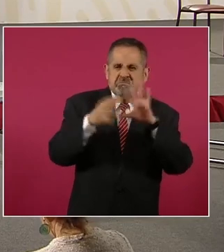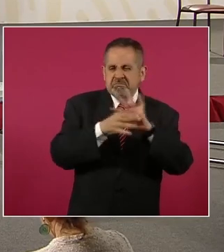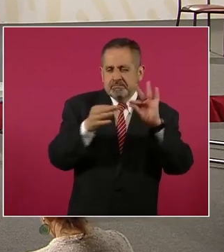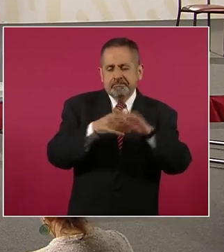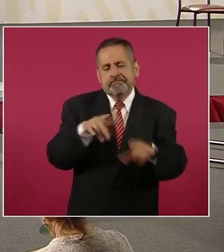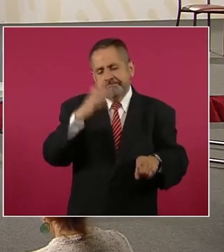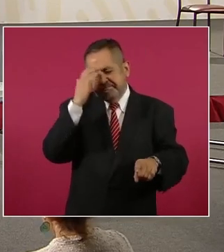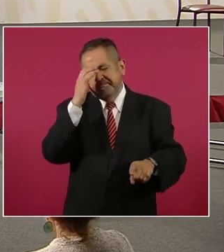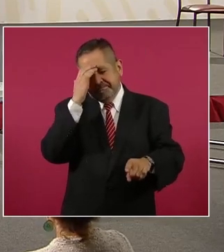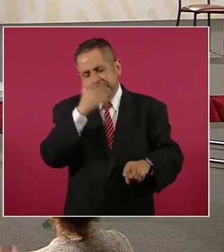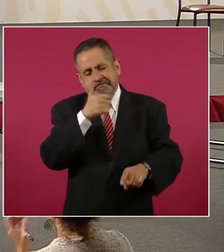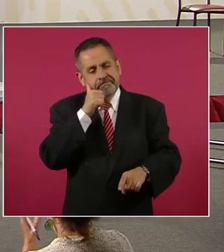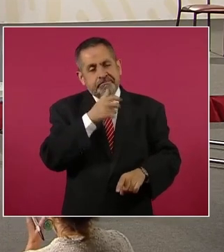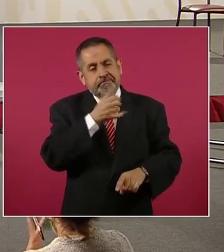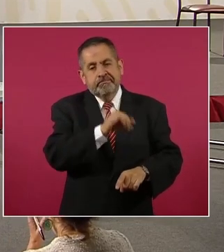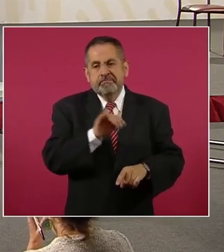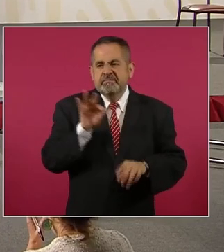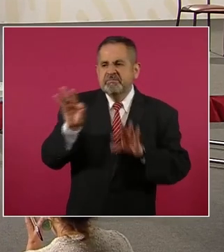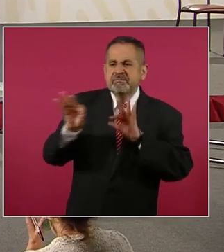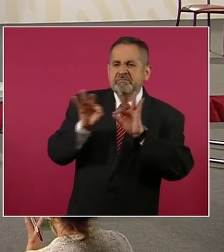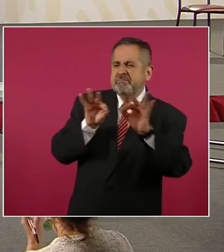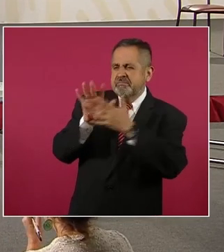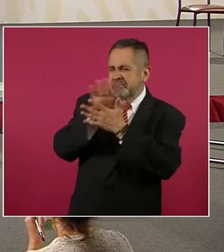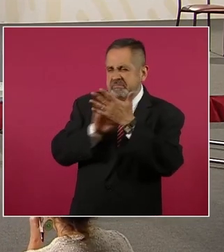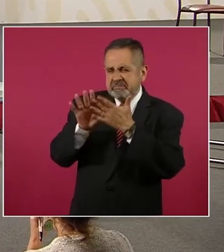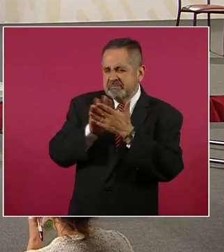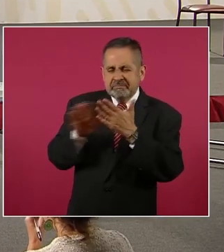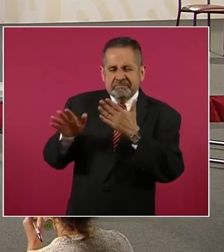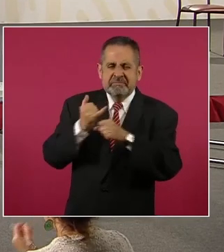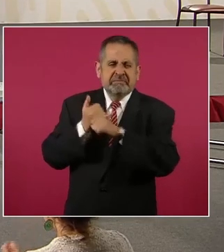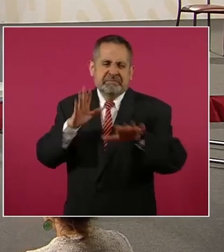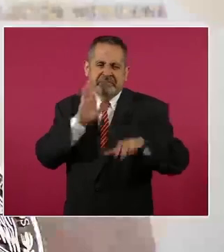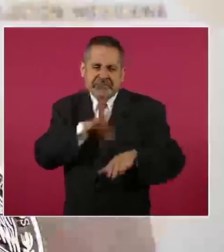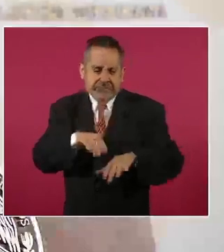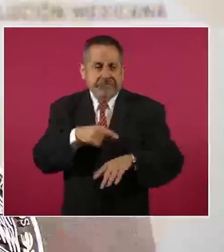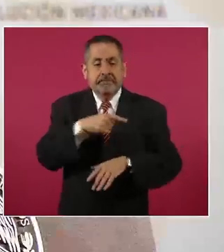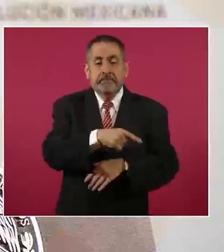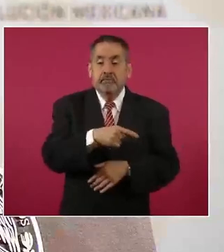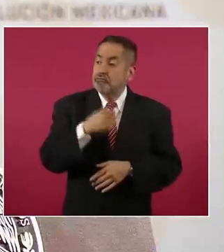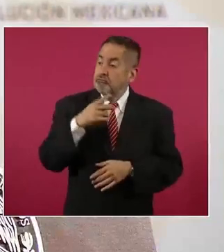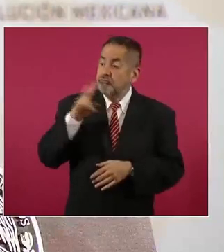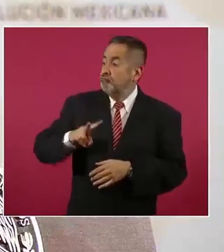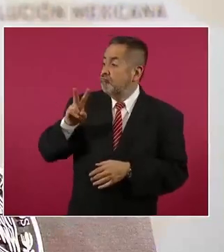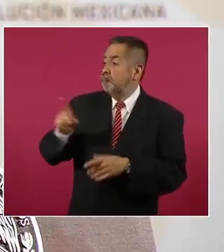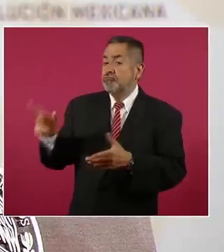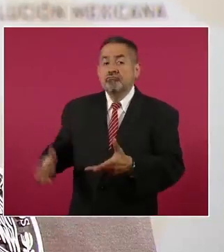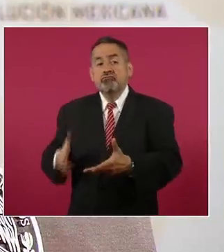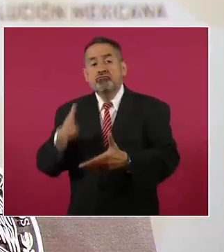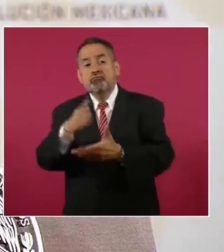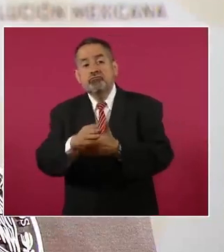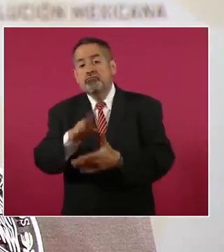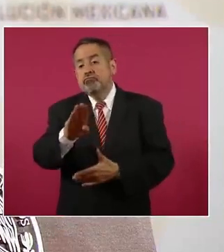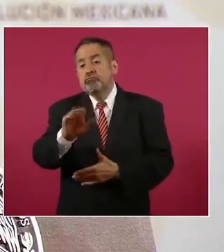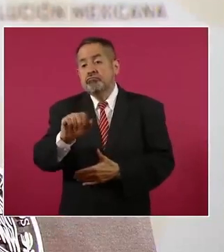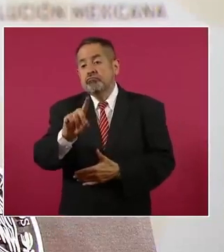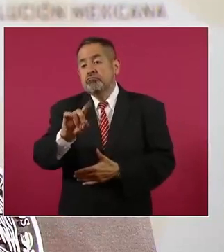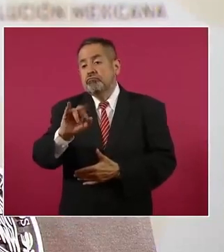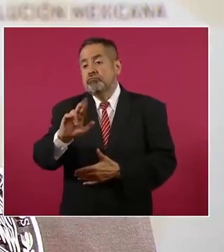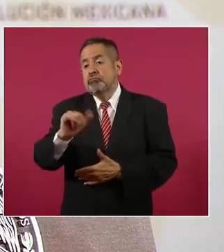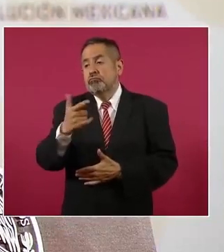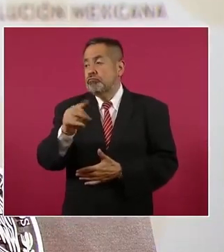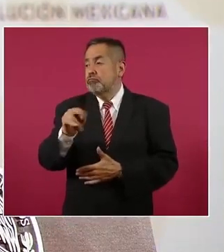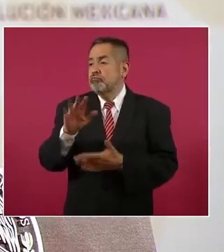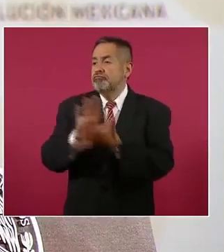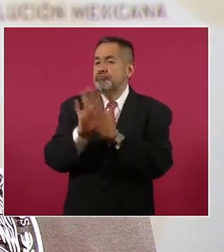que ya acostumbran, para desinformar, diciendo que había visitado Badiraguato para intentar, una vez más sin